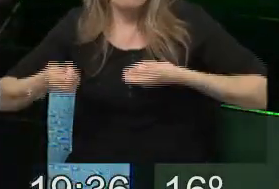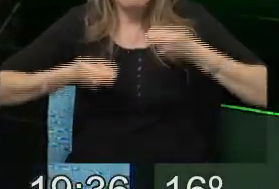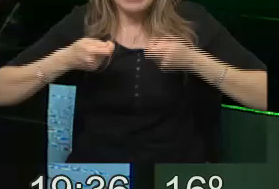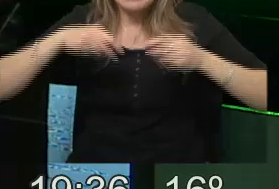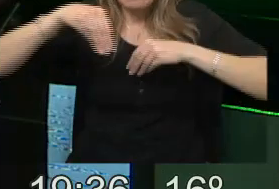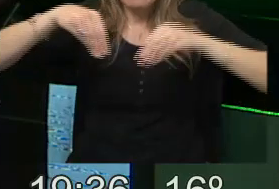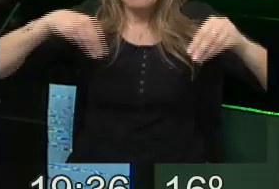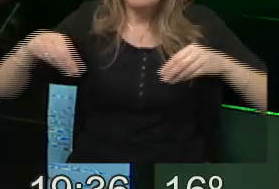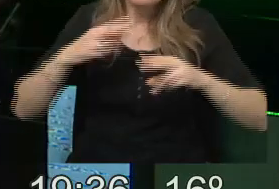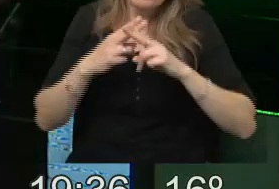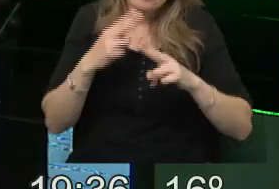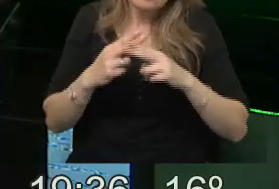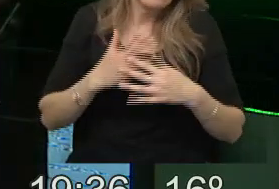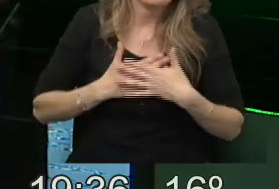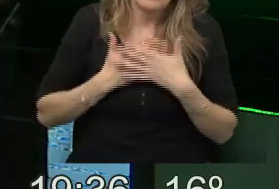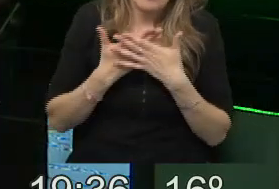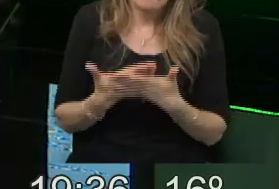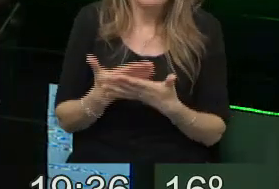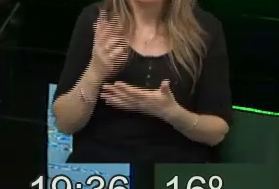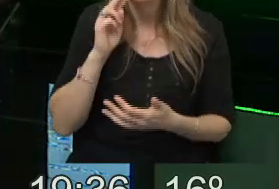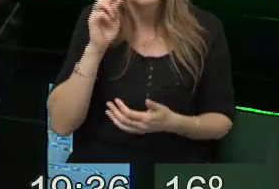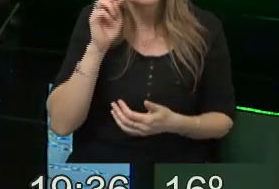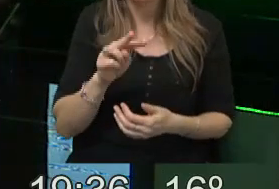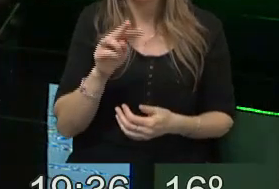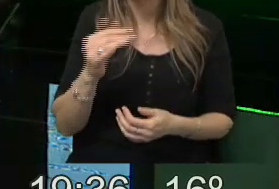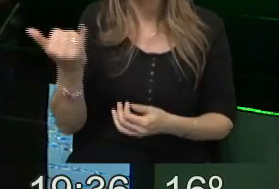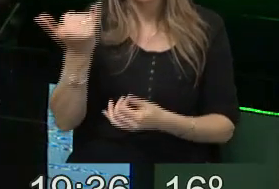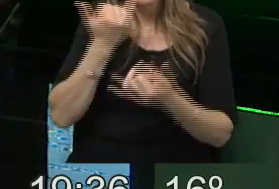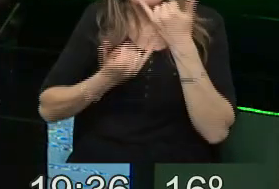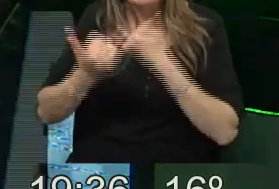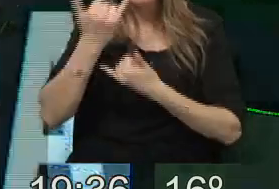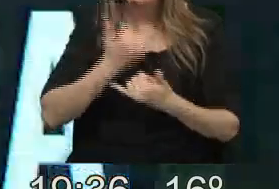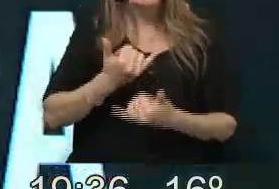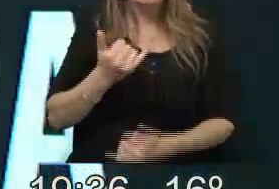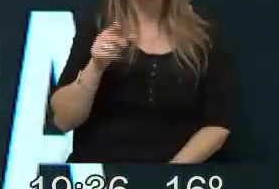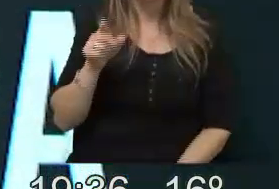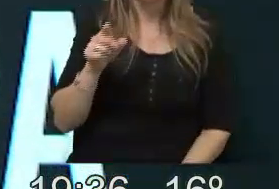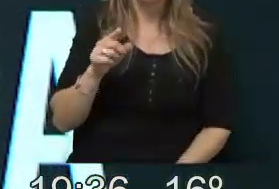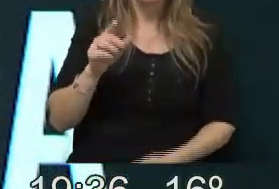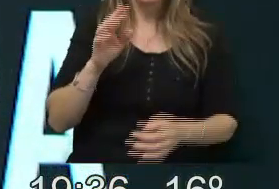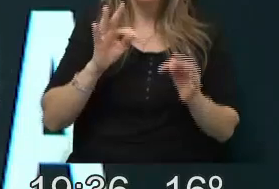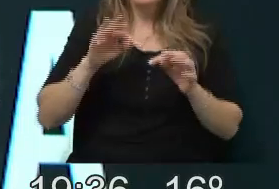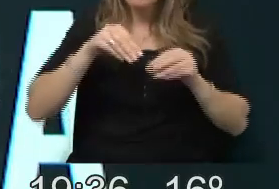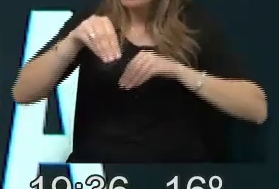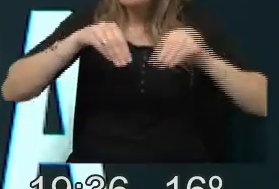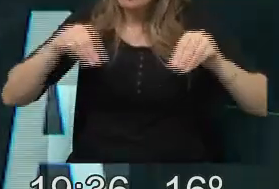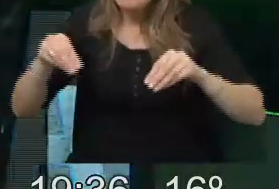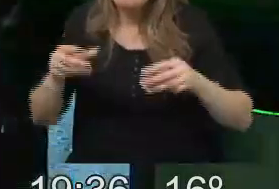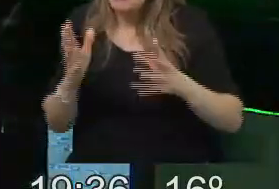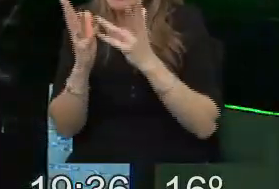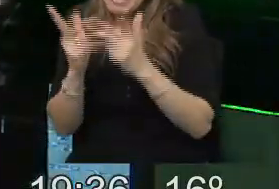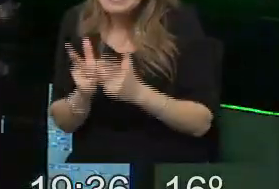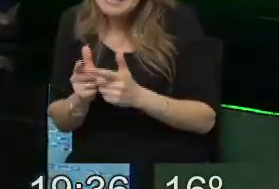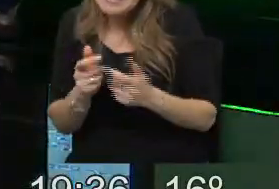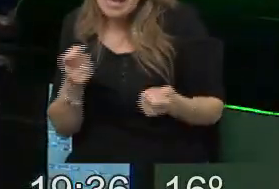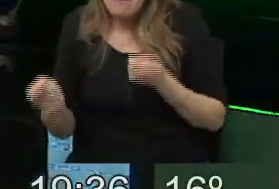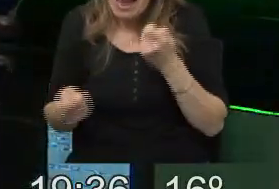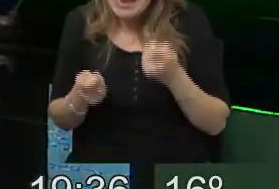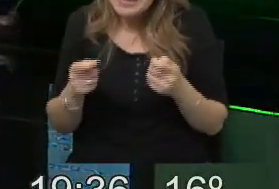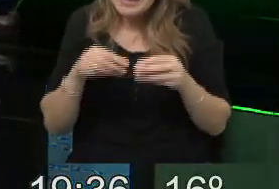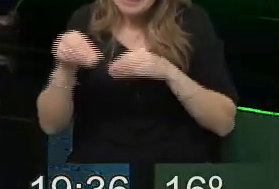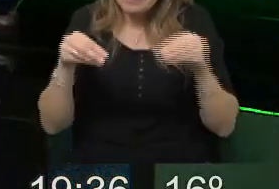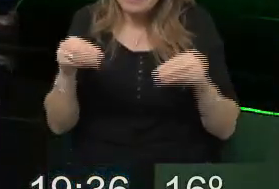llama Amor. Y si te parece, empezamos por ver a ver qué nos cuentan Rosina Gil, la coreógrafa y una de las protagonistas. A ver qué dicen en el elenco.